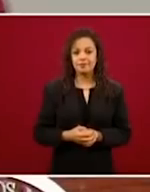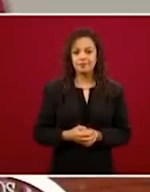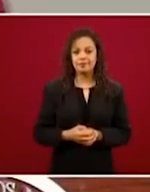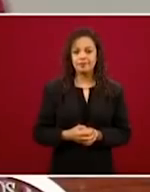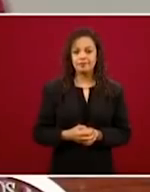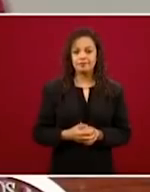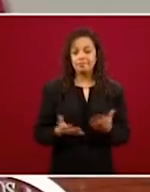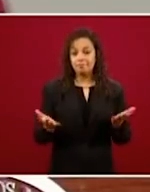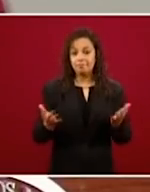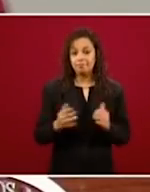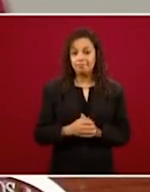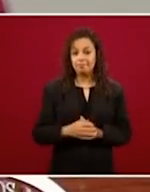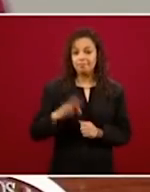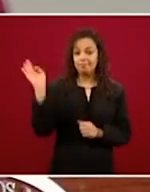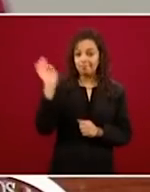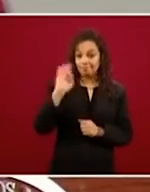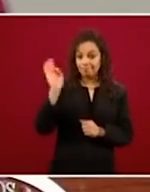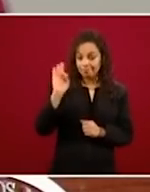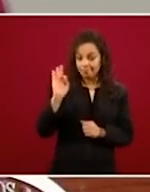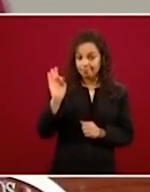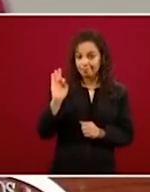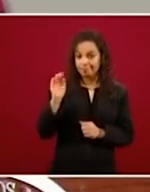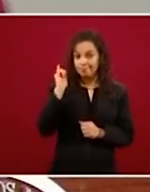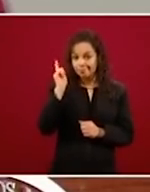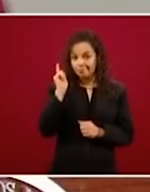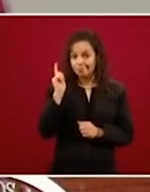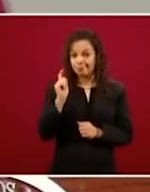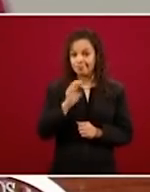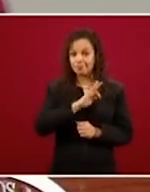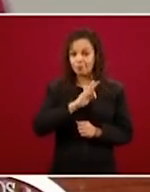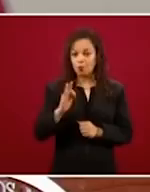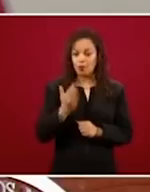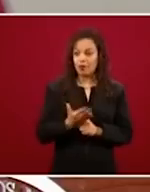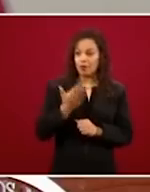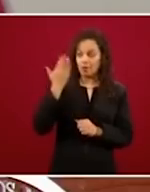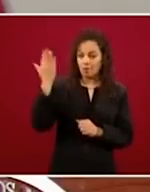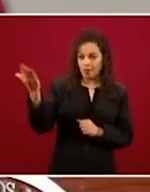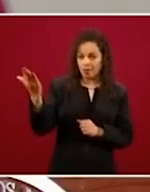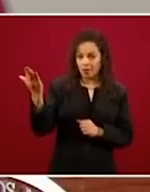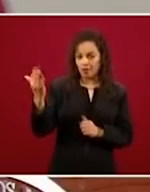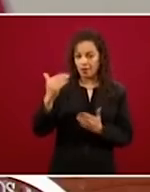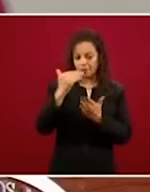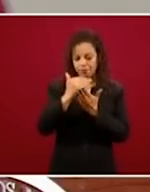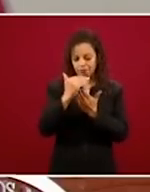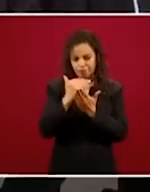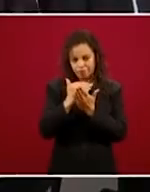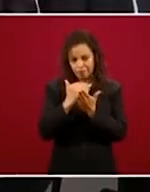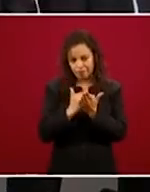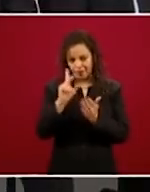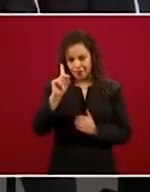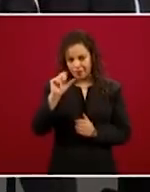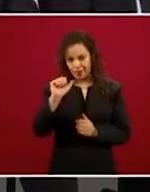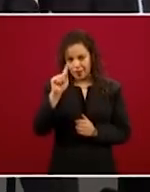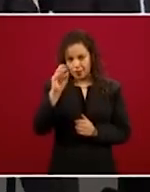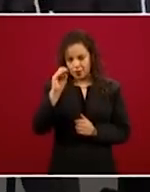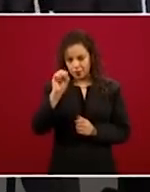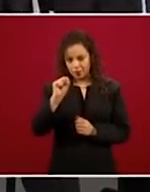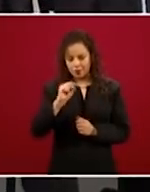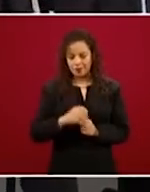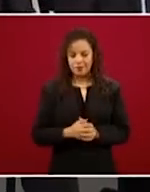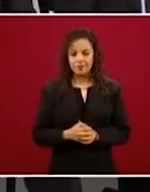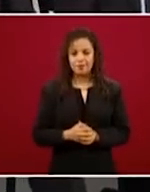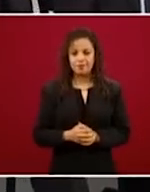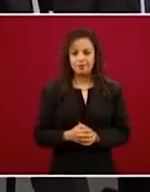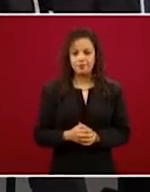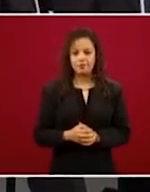ojalá y se pudiera pedir los datos de los